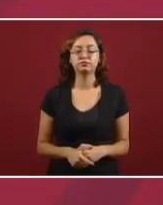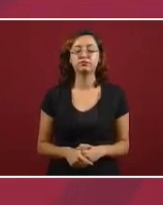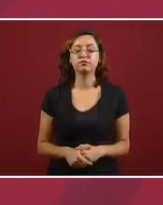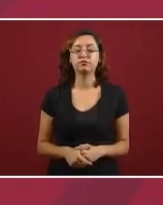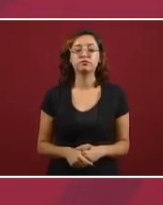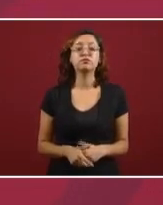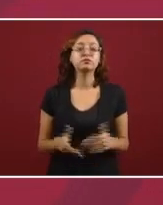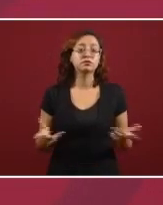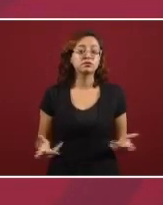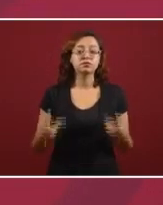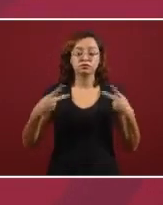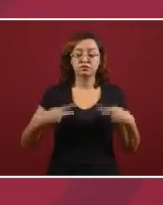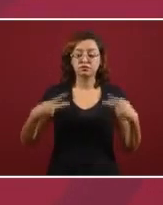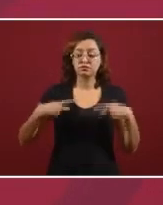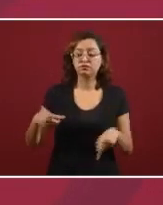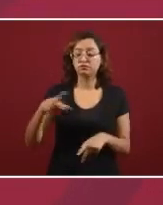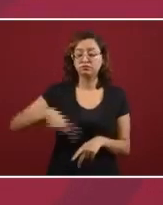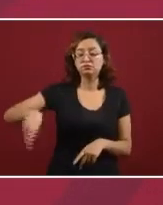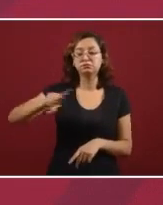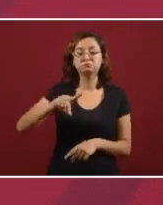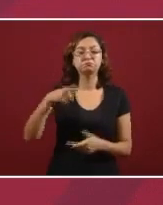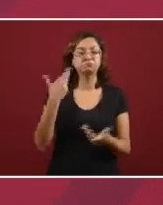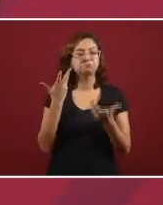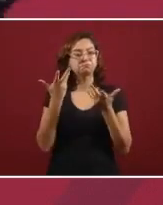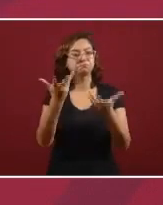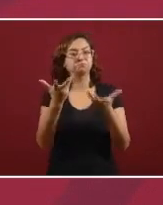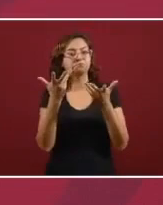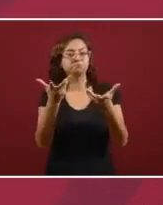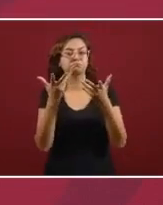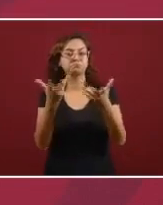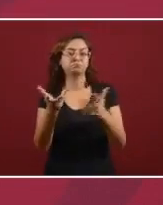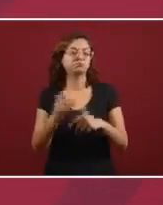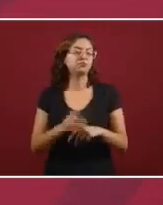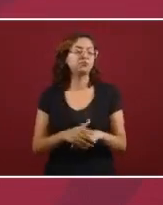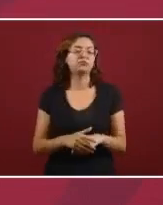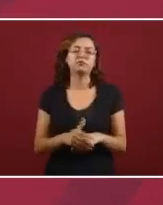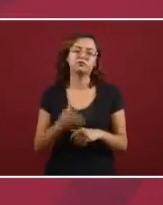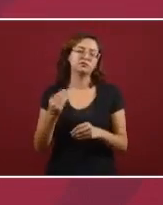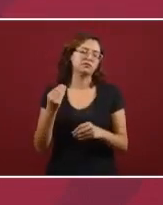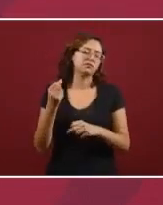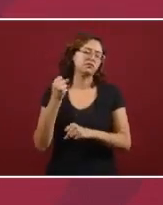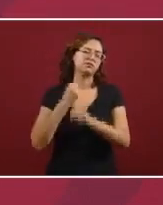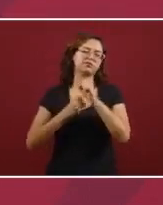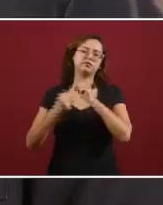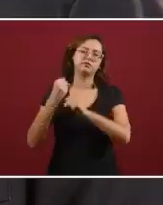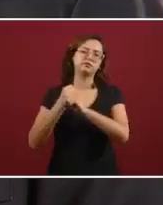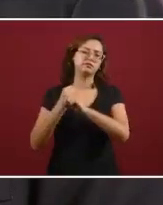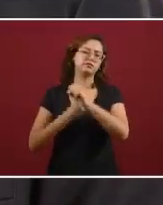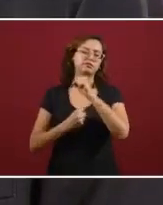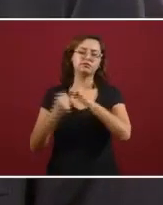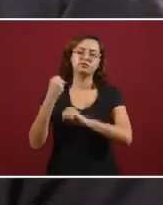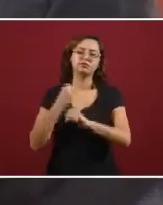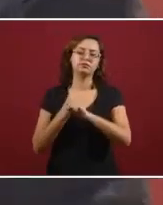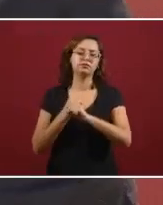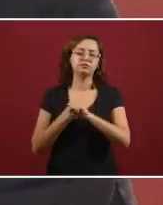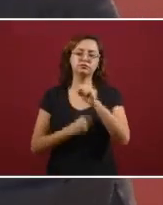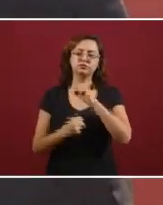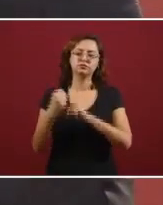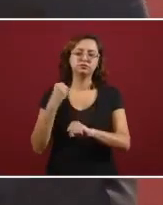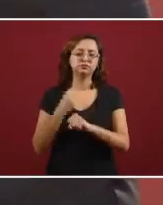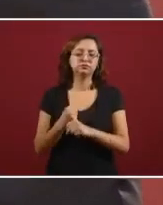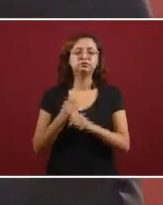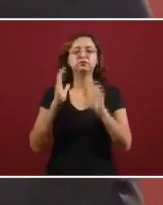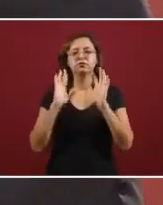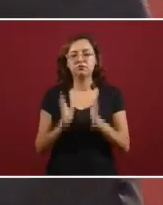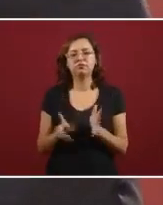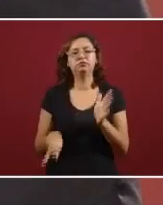demanda, un planteamiento que viene de tiempo atrás. Se los he